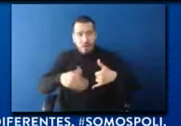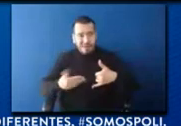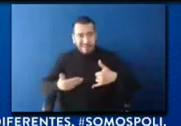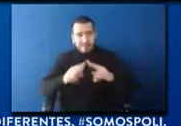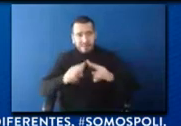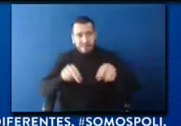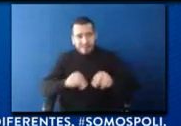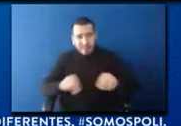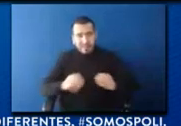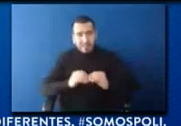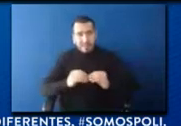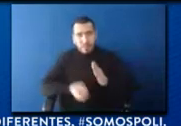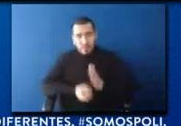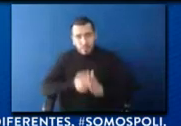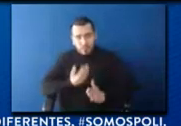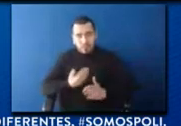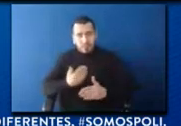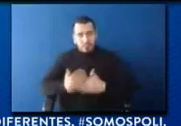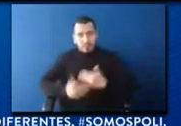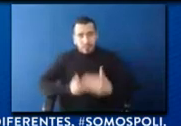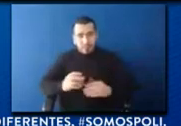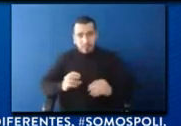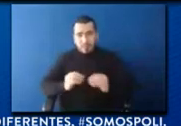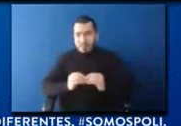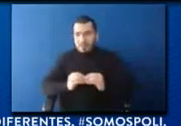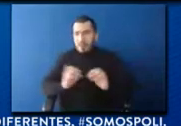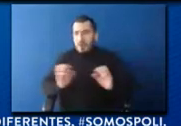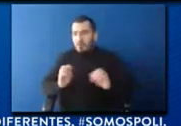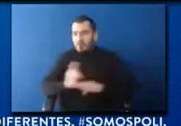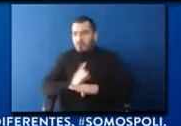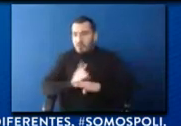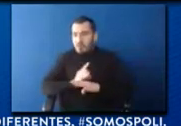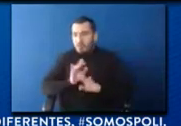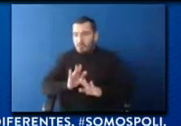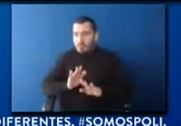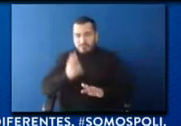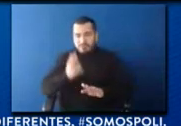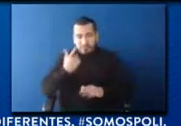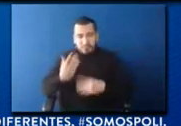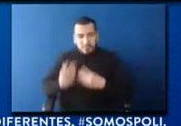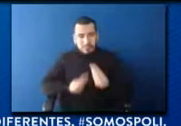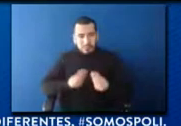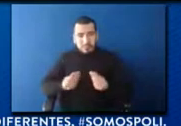y revisamos los canales que se están utilizando, más del